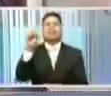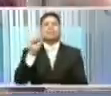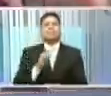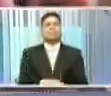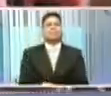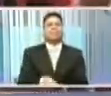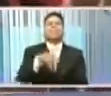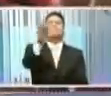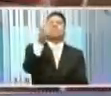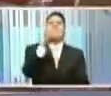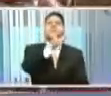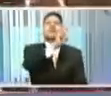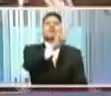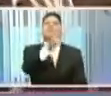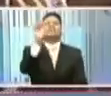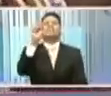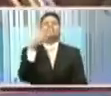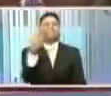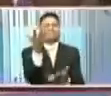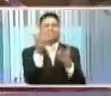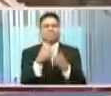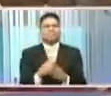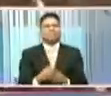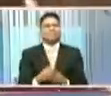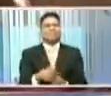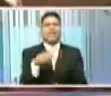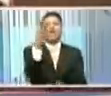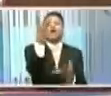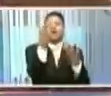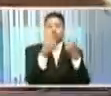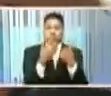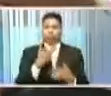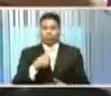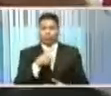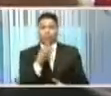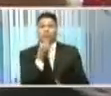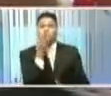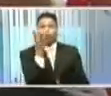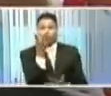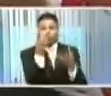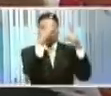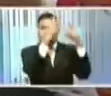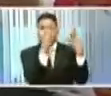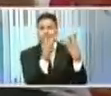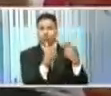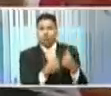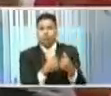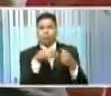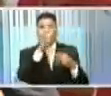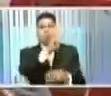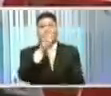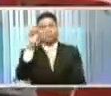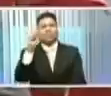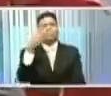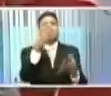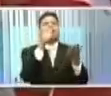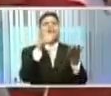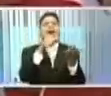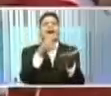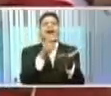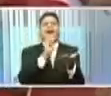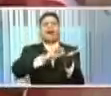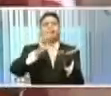Dame tu WhatsApp. ¿Quieren el número de mi WhatsApp? Anoten ahí, pues.